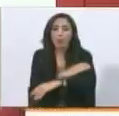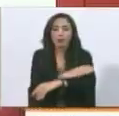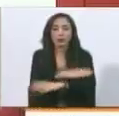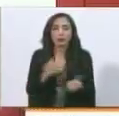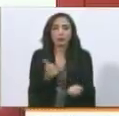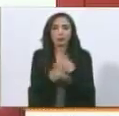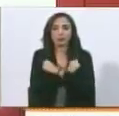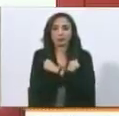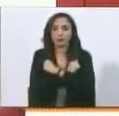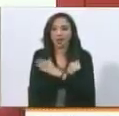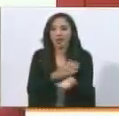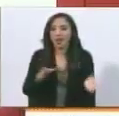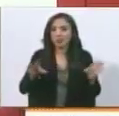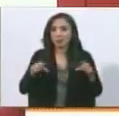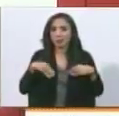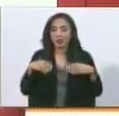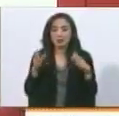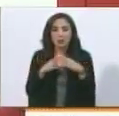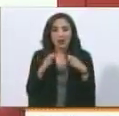paralizados.